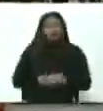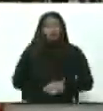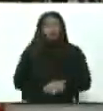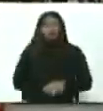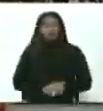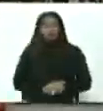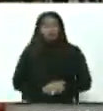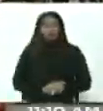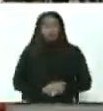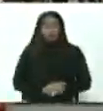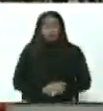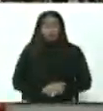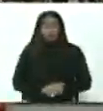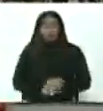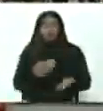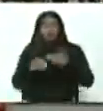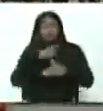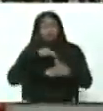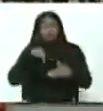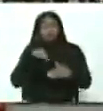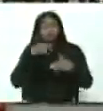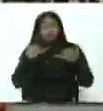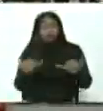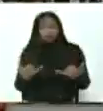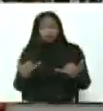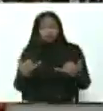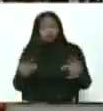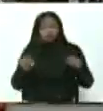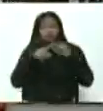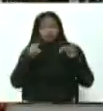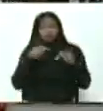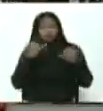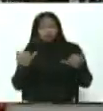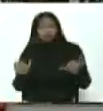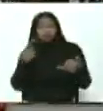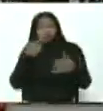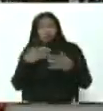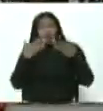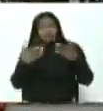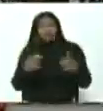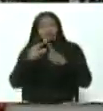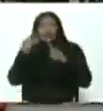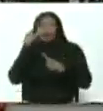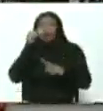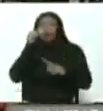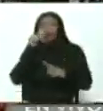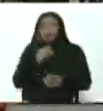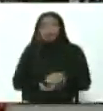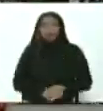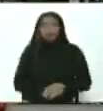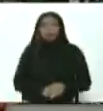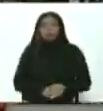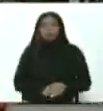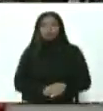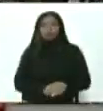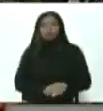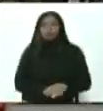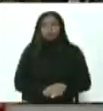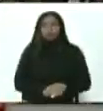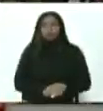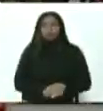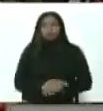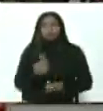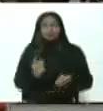Bueno, compatriotas, nosotros ahora le vamos a dar la palabra a un hombre, un